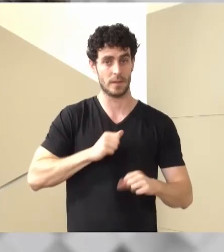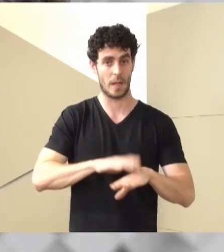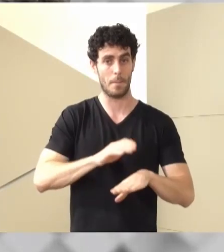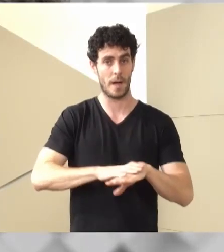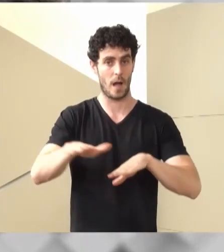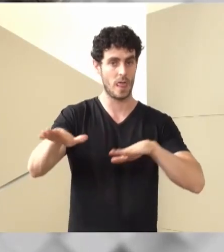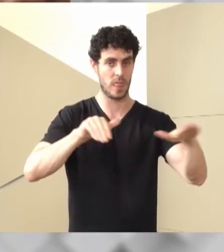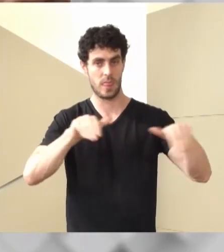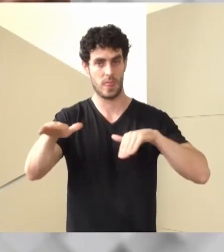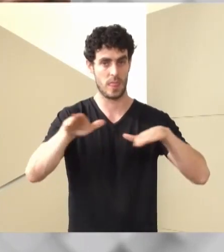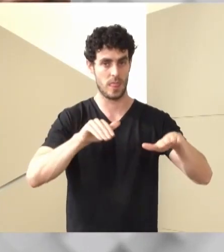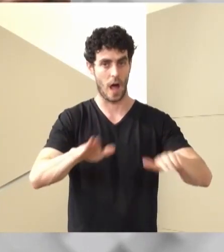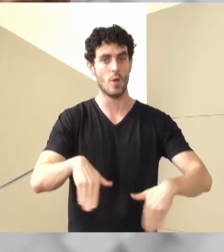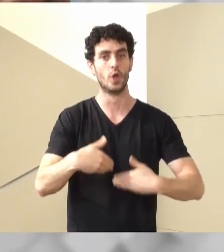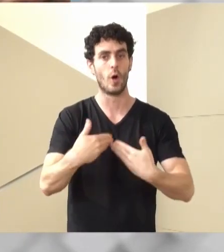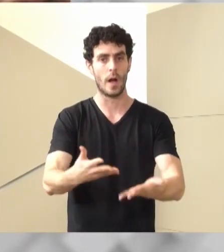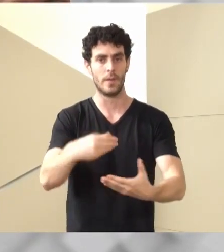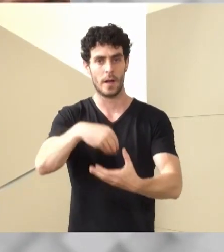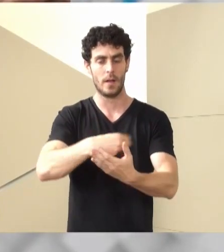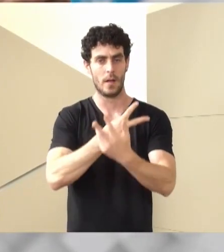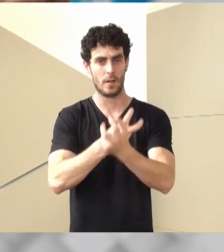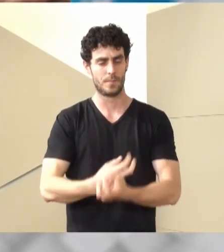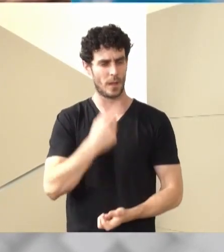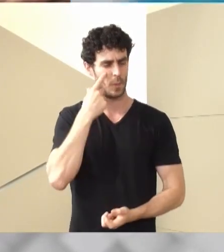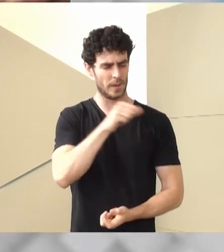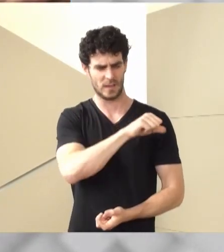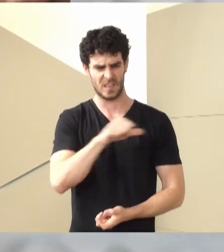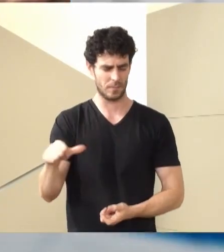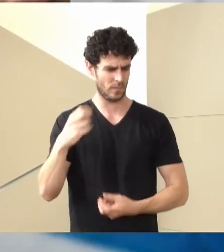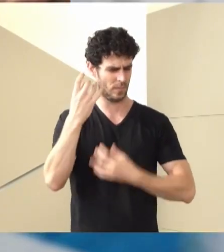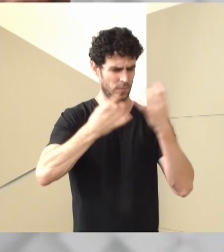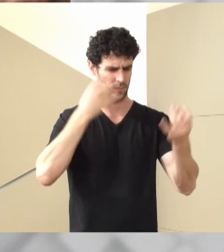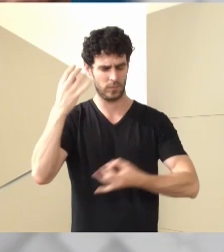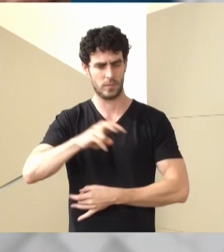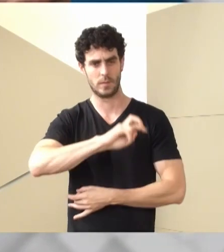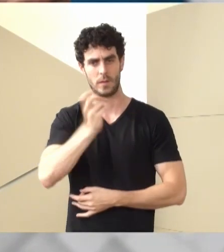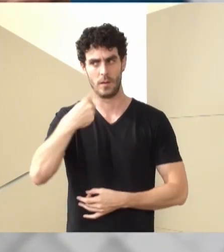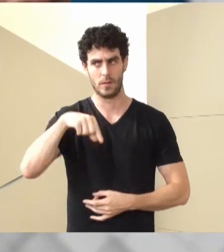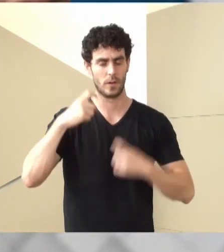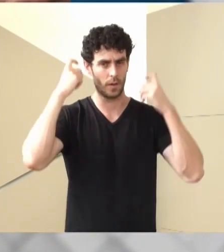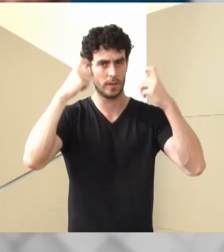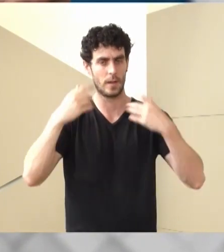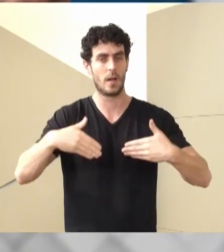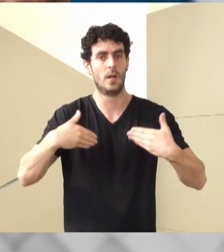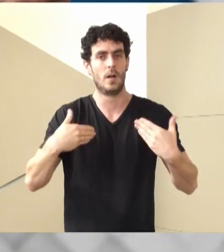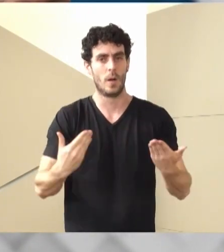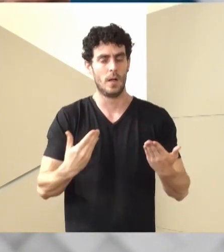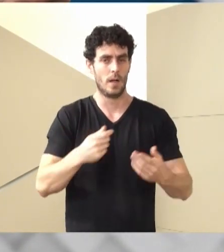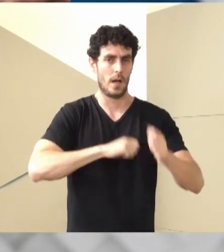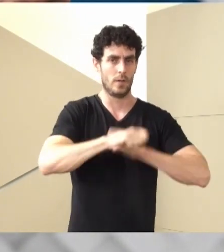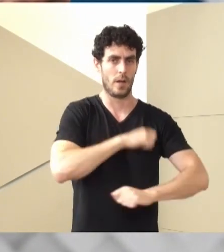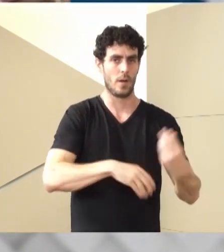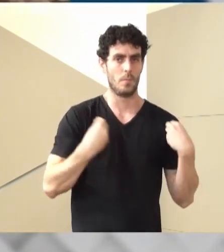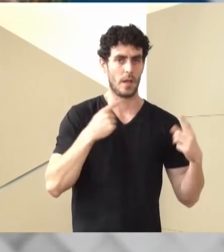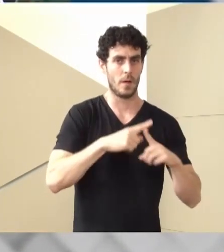donantes. La semana institucional lleva diferentes actividades. En todas esas hemos intentado llevar allá la Asociación Vida por Vida para